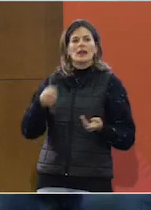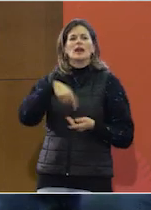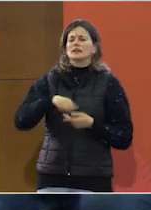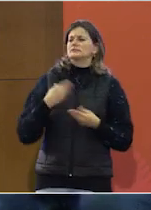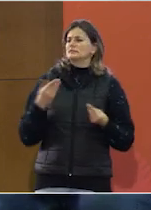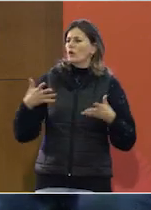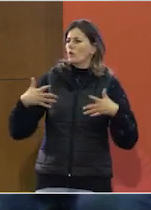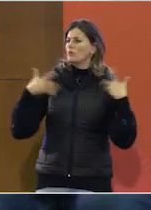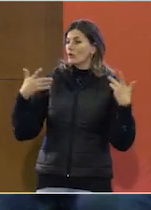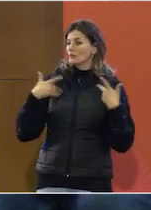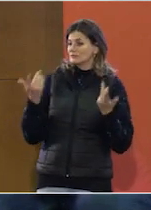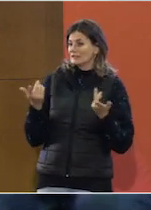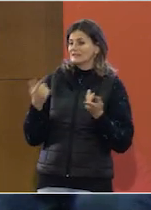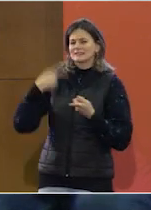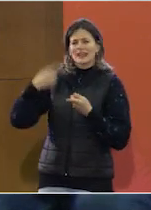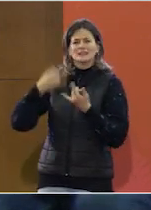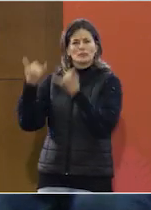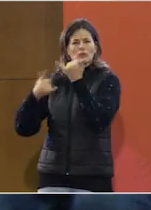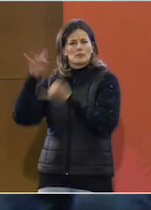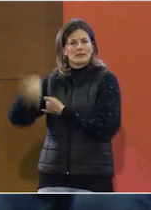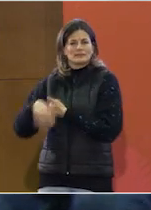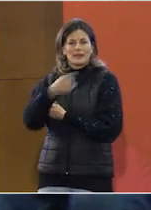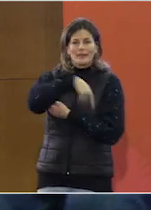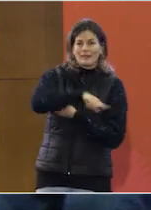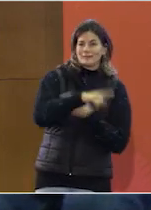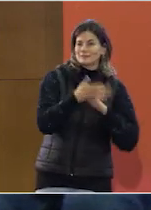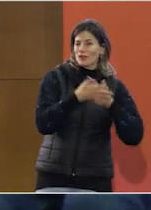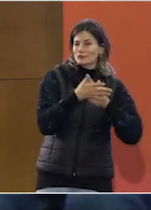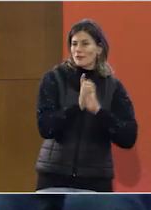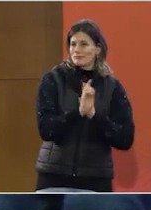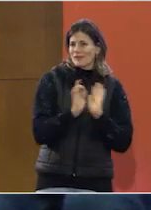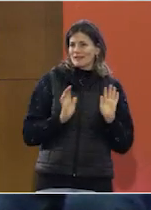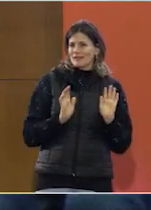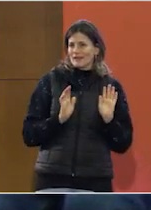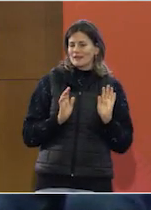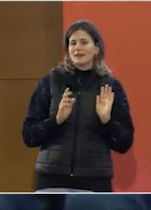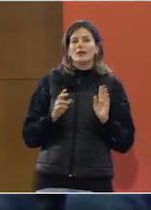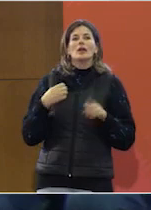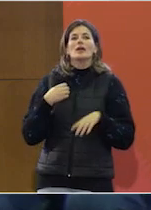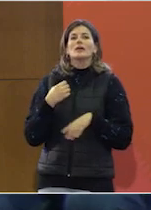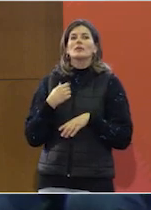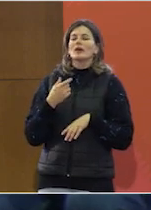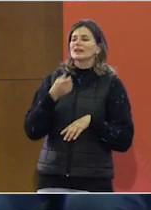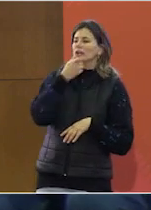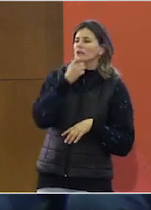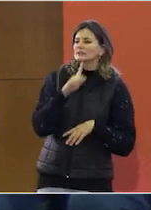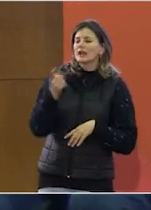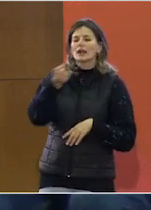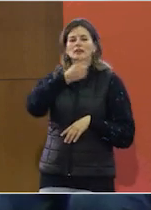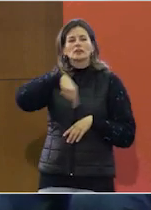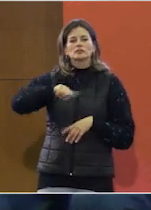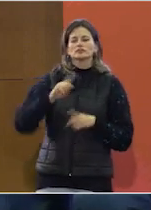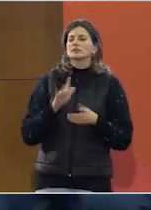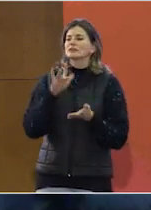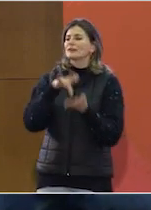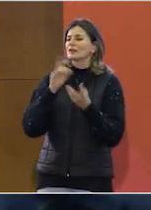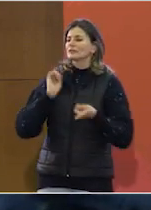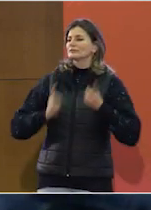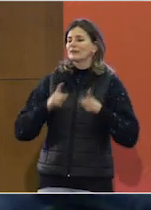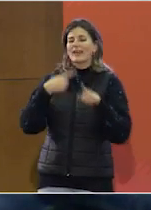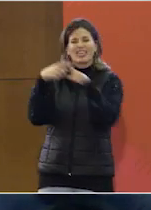muy bien para que no se hable de su traición. Sin embargo, lo que no les viene bien es que nosotros cuando gobernamos